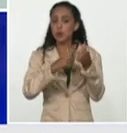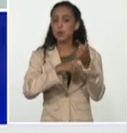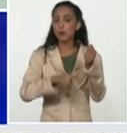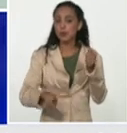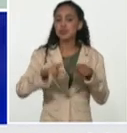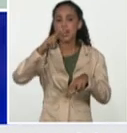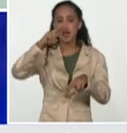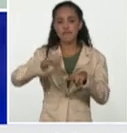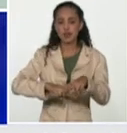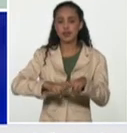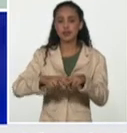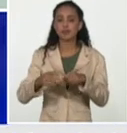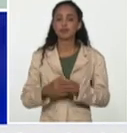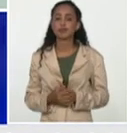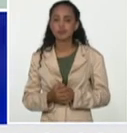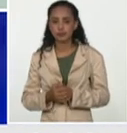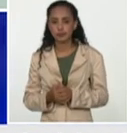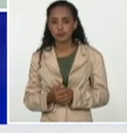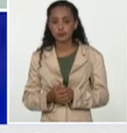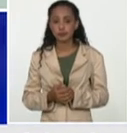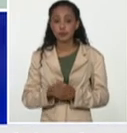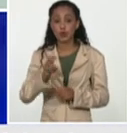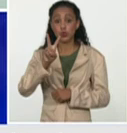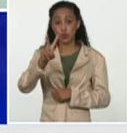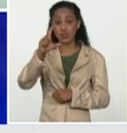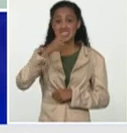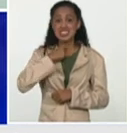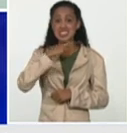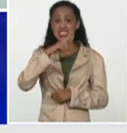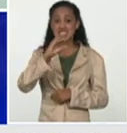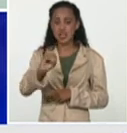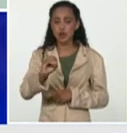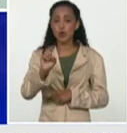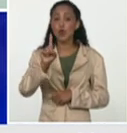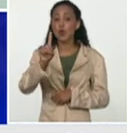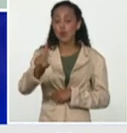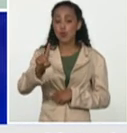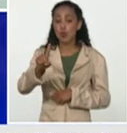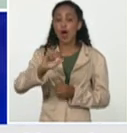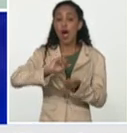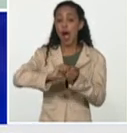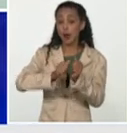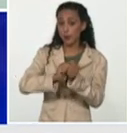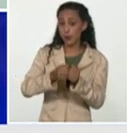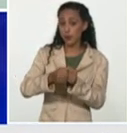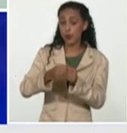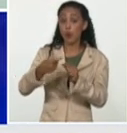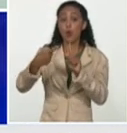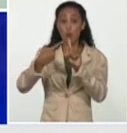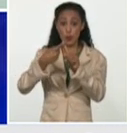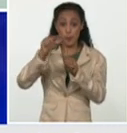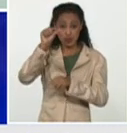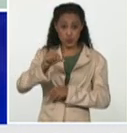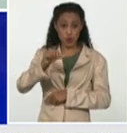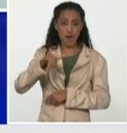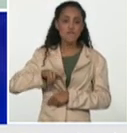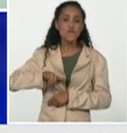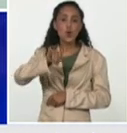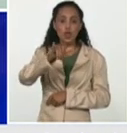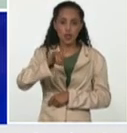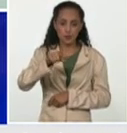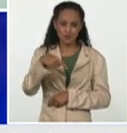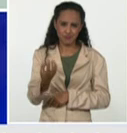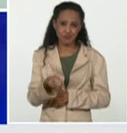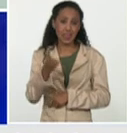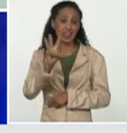Habana, 2 del Cerro y 1 de Arroyo Naranjo y 1 de Boyero. 3 viajeros